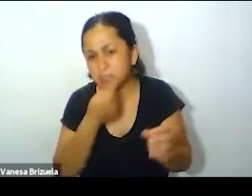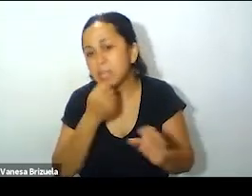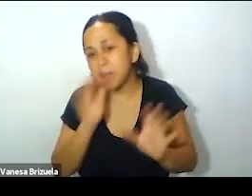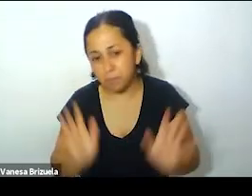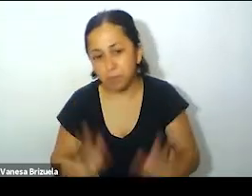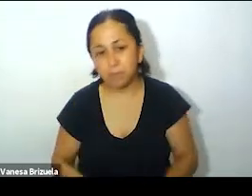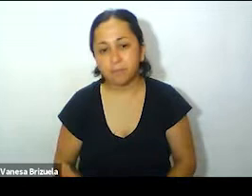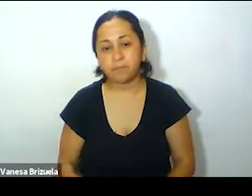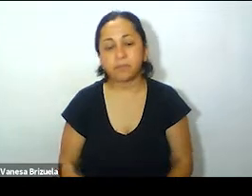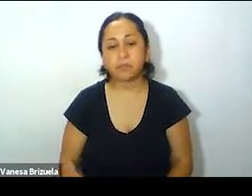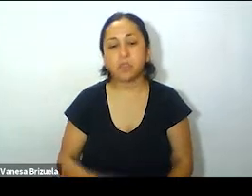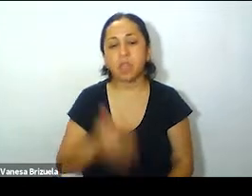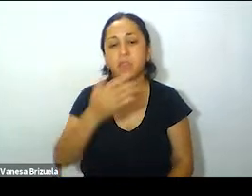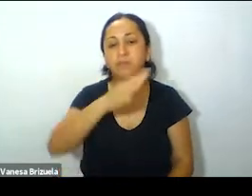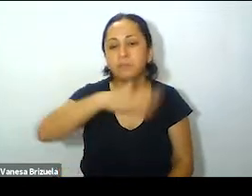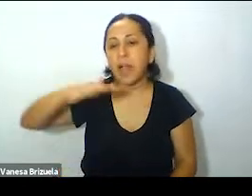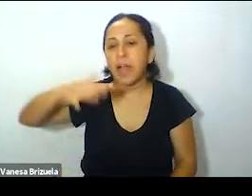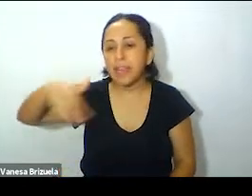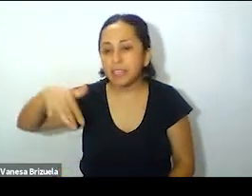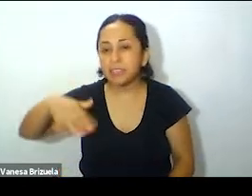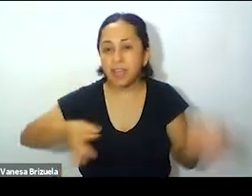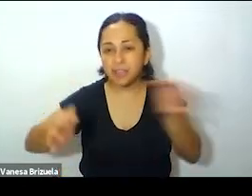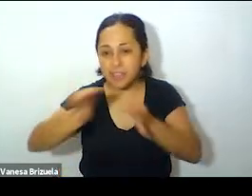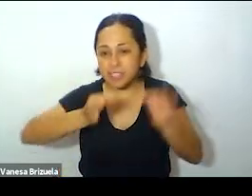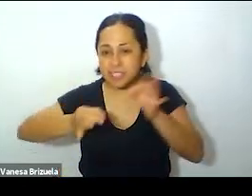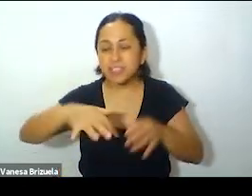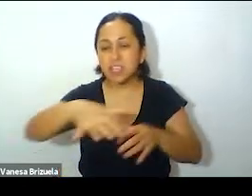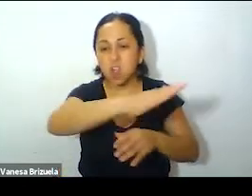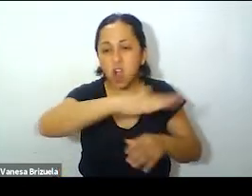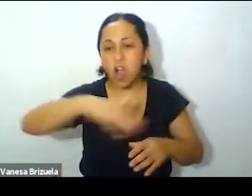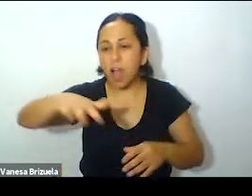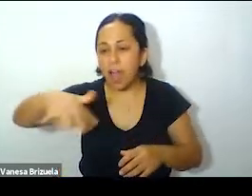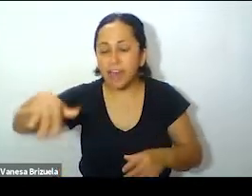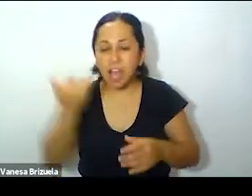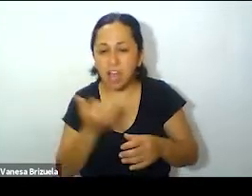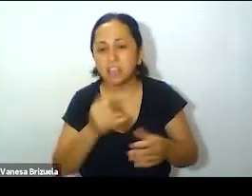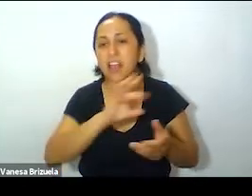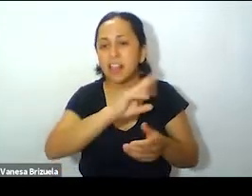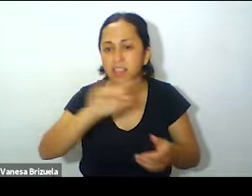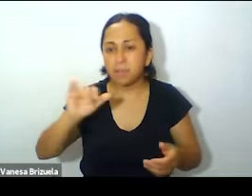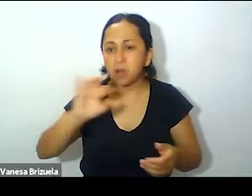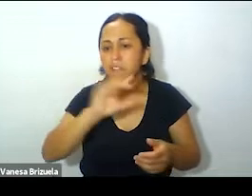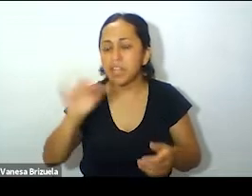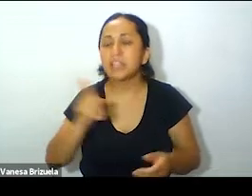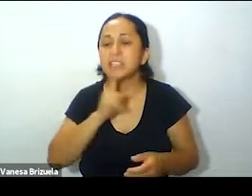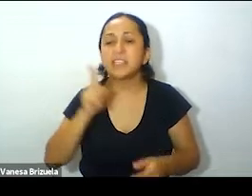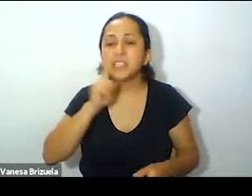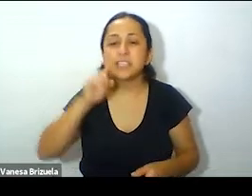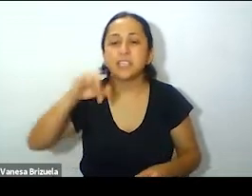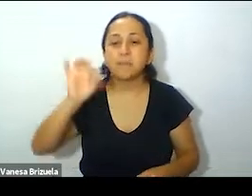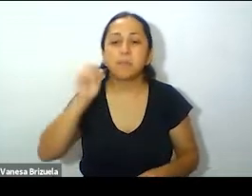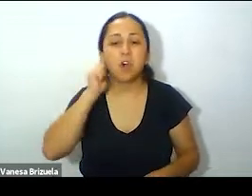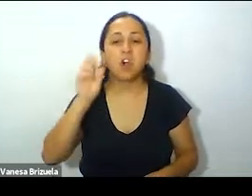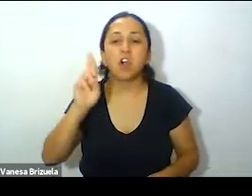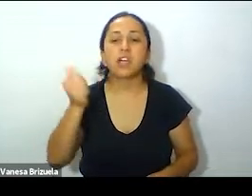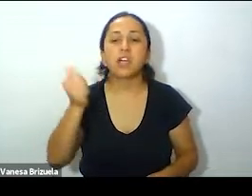En todas las áreas de diseño van a usar tipografías, en cualquier rubro que